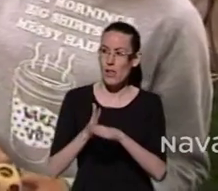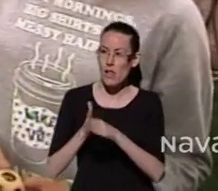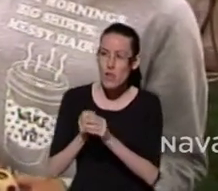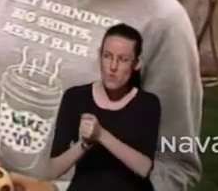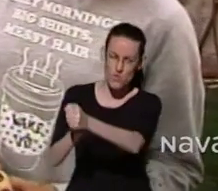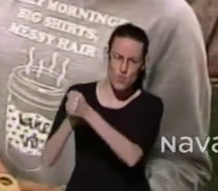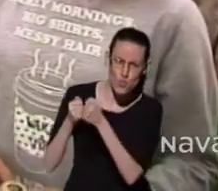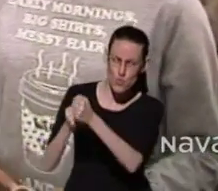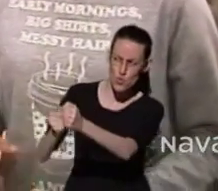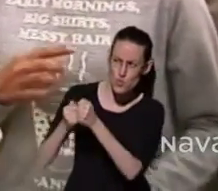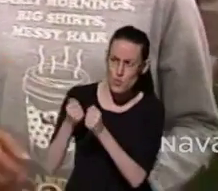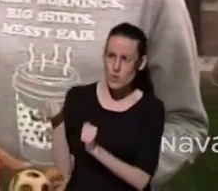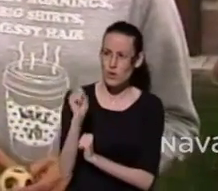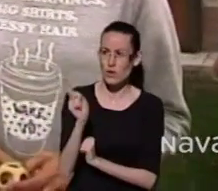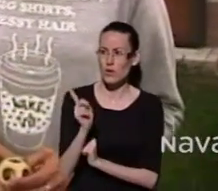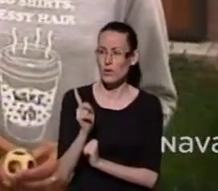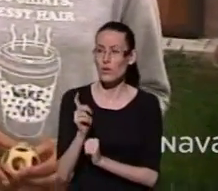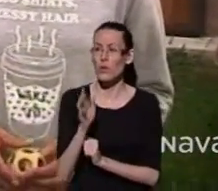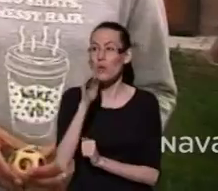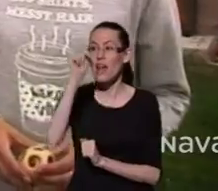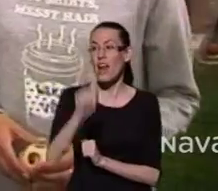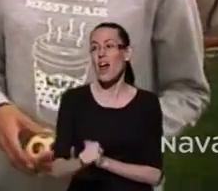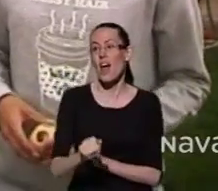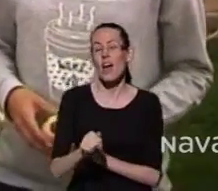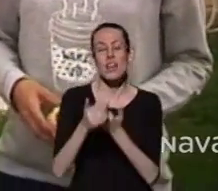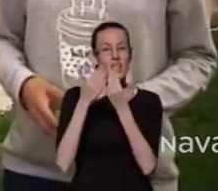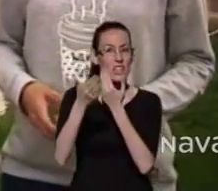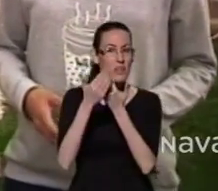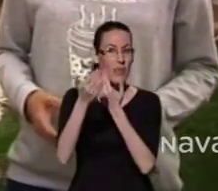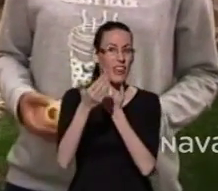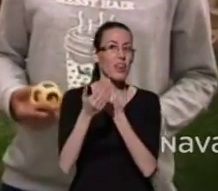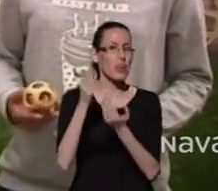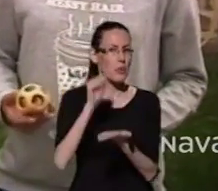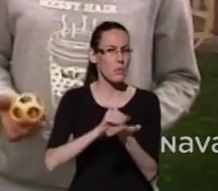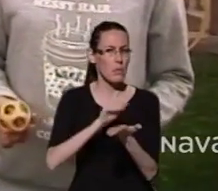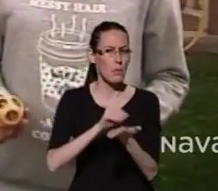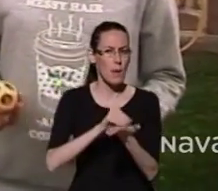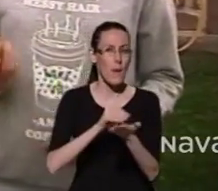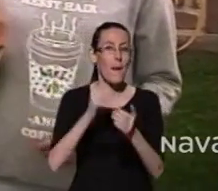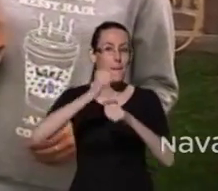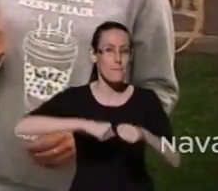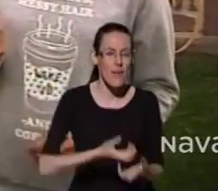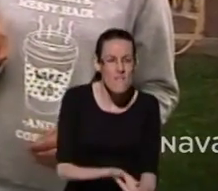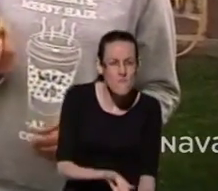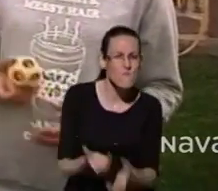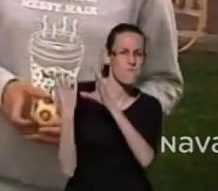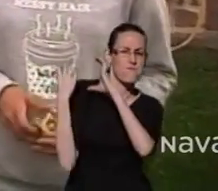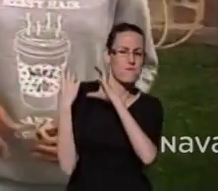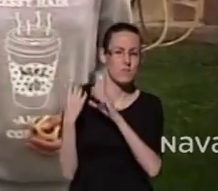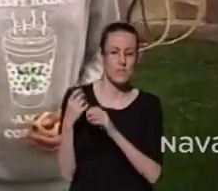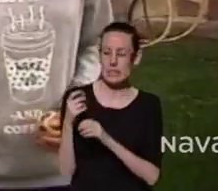¿Ah, sí? Sí. Ah, pues nada, me voy para Sumbilla, ¿vale? Pues ala, corre, que se te escapan. Esta no la quieres,